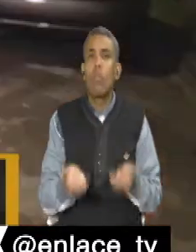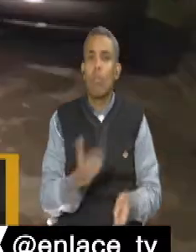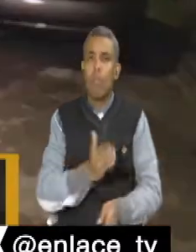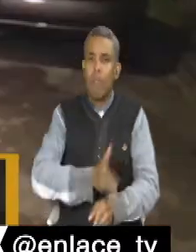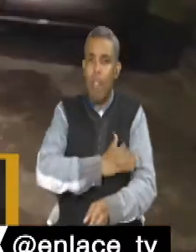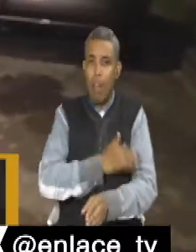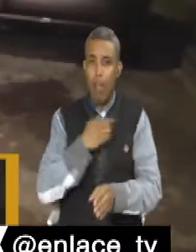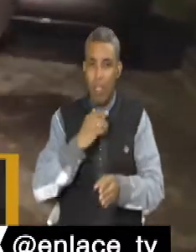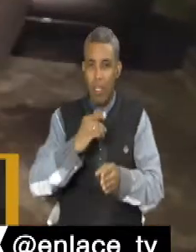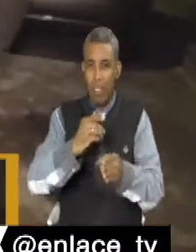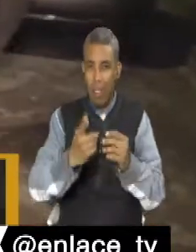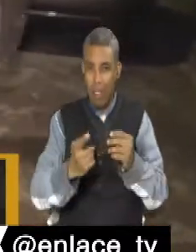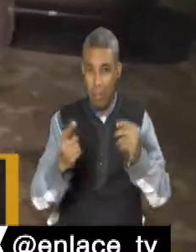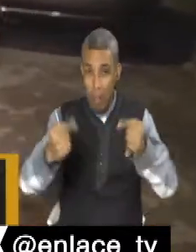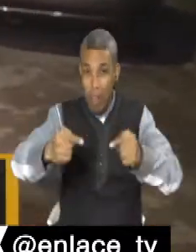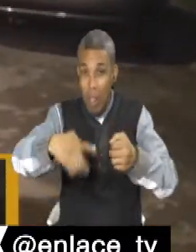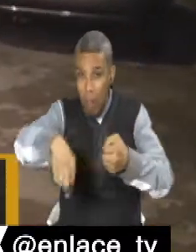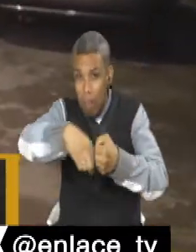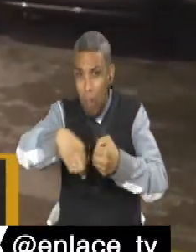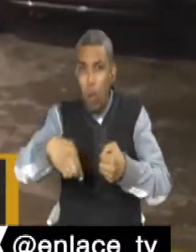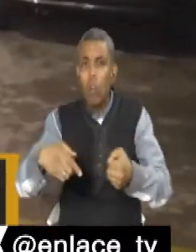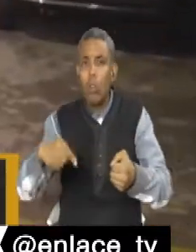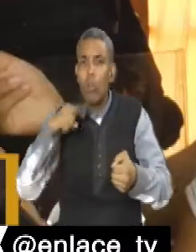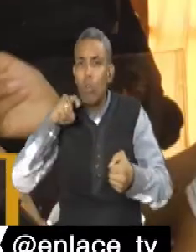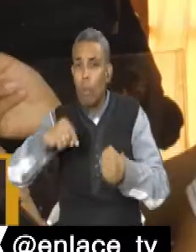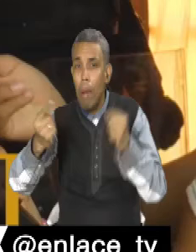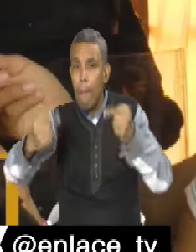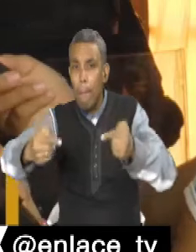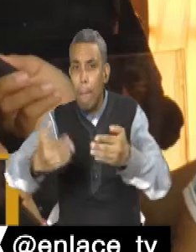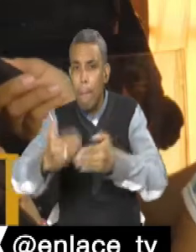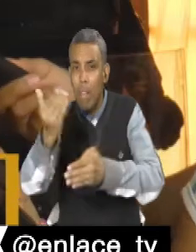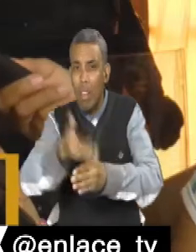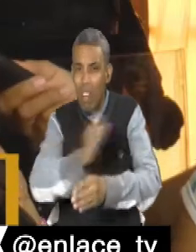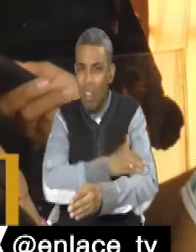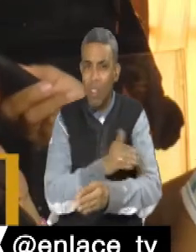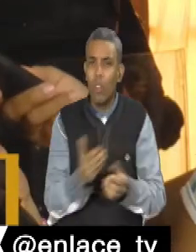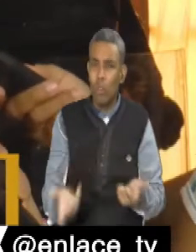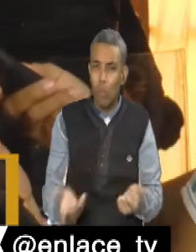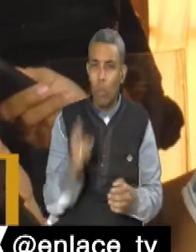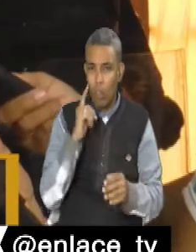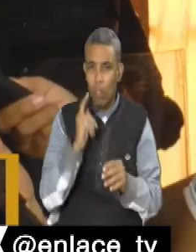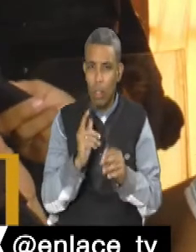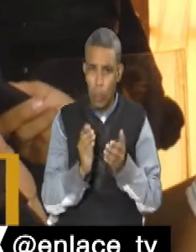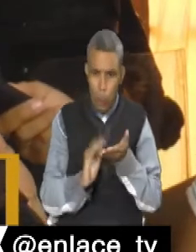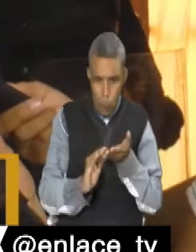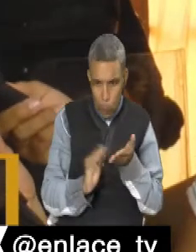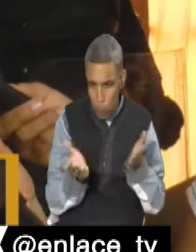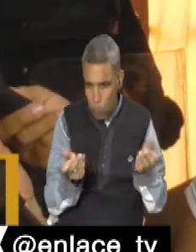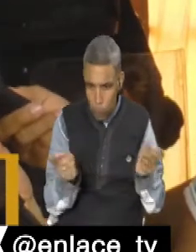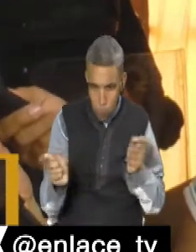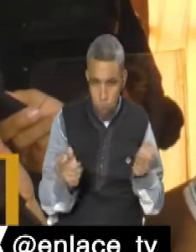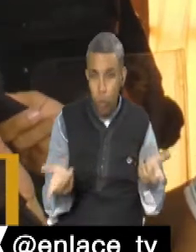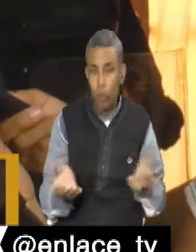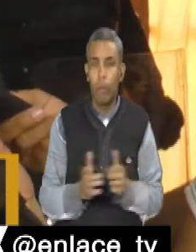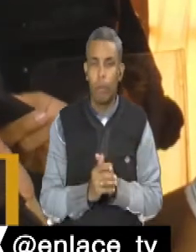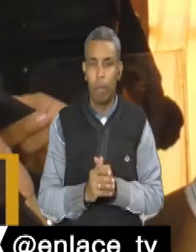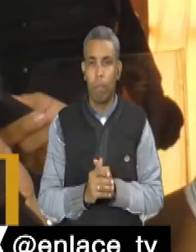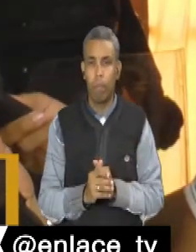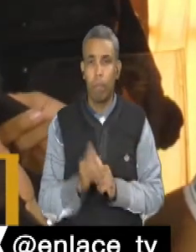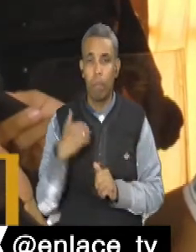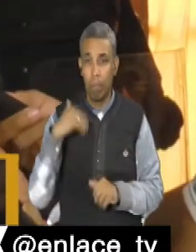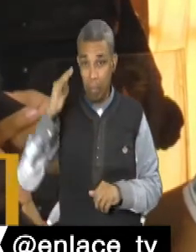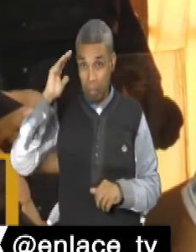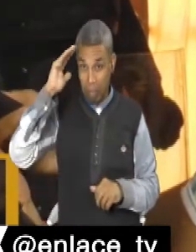este encuentro que iniciará en los próximos minutos. Se generaron algunos compromisos, como también la Policía Nacional, junto con la